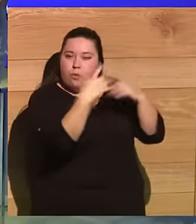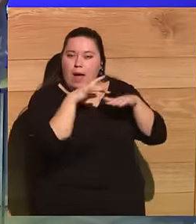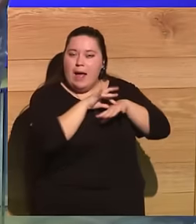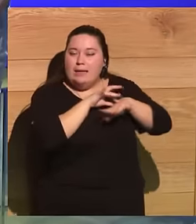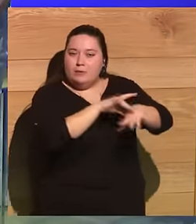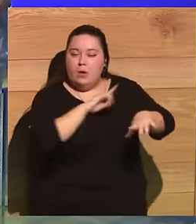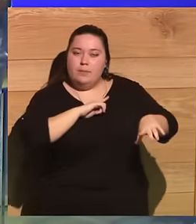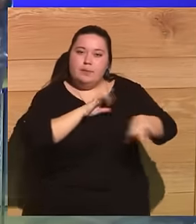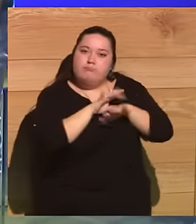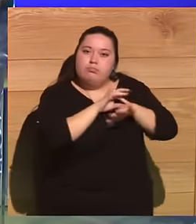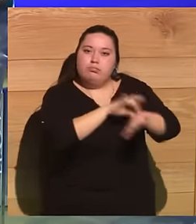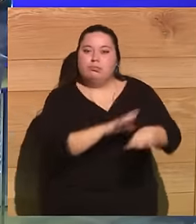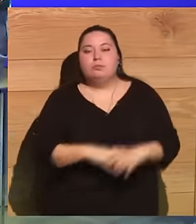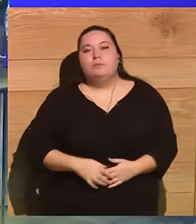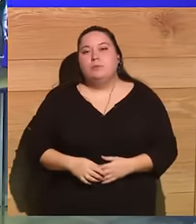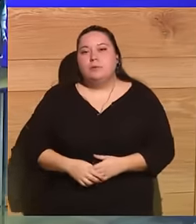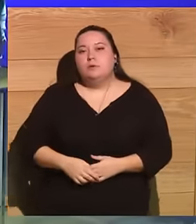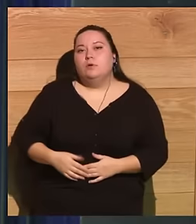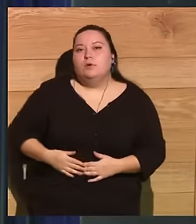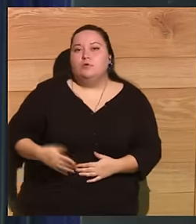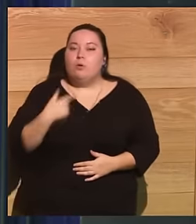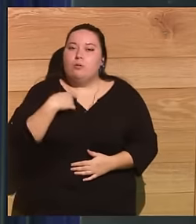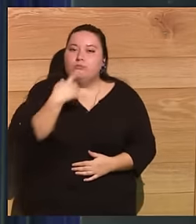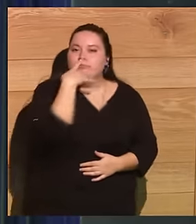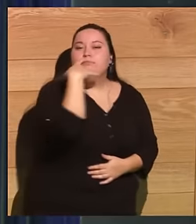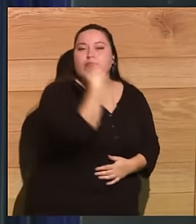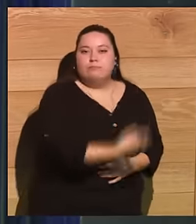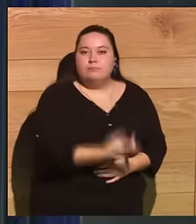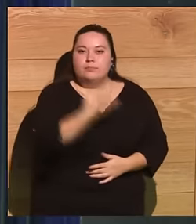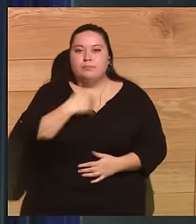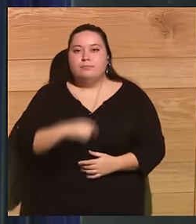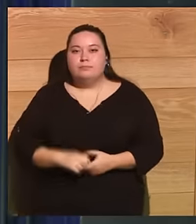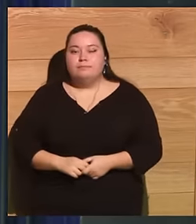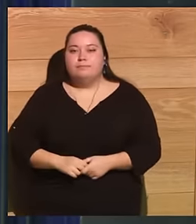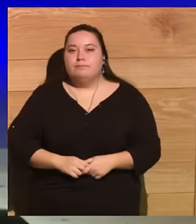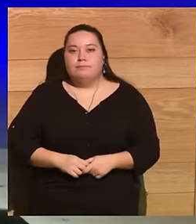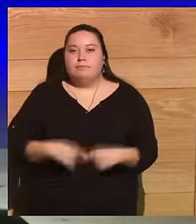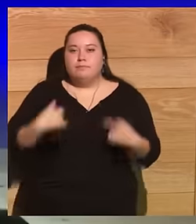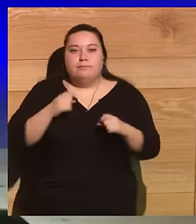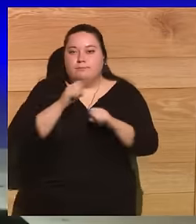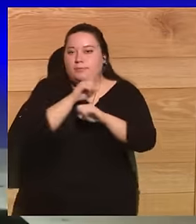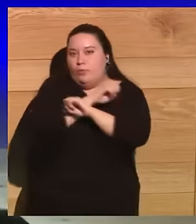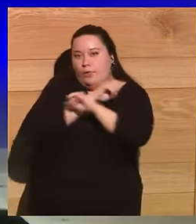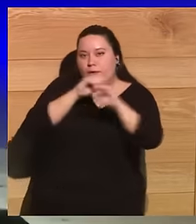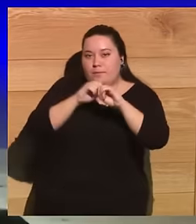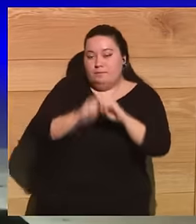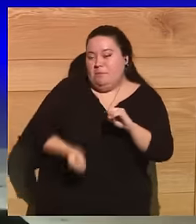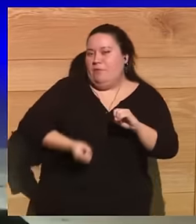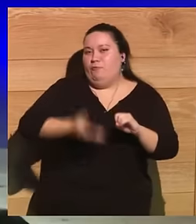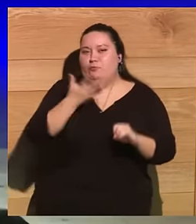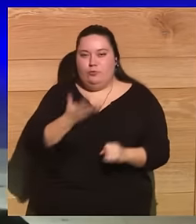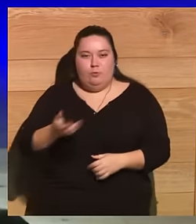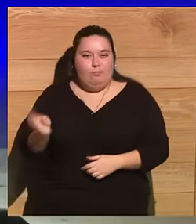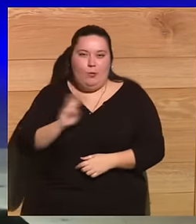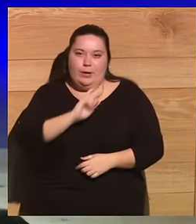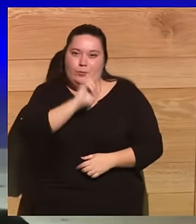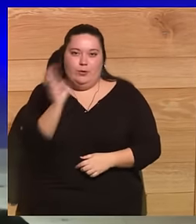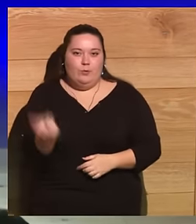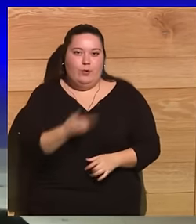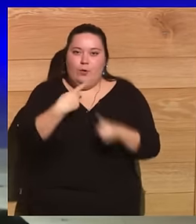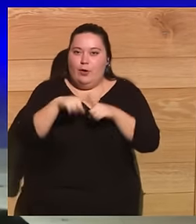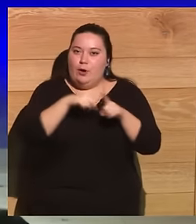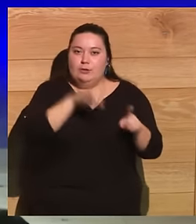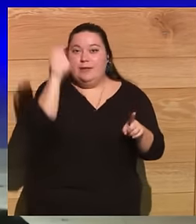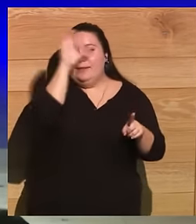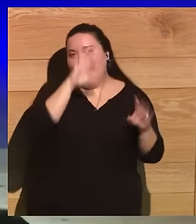asesor, una persona a la que he admirado muchísimo y a través de ósmosis, difusión, inspiración, en fin, he aprendido un